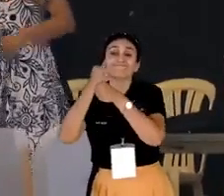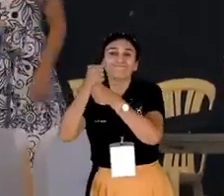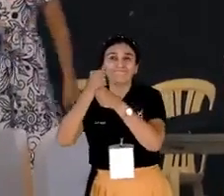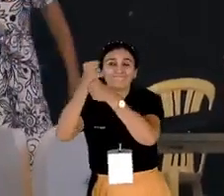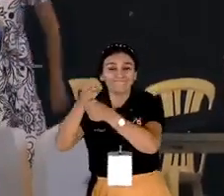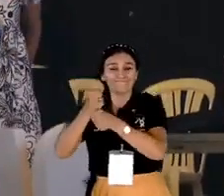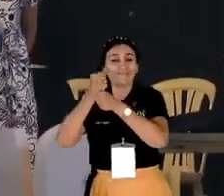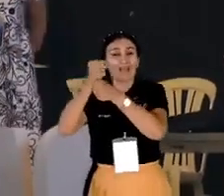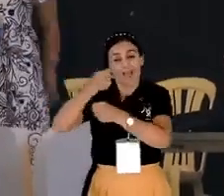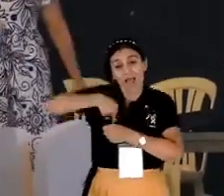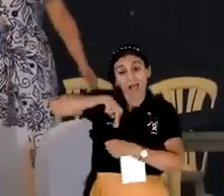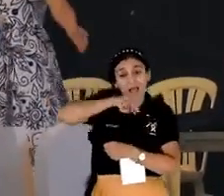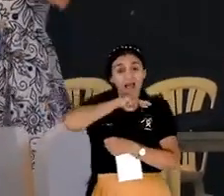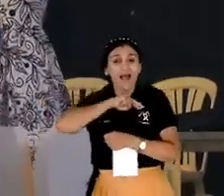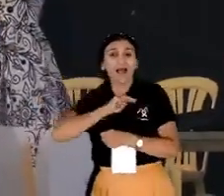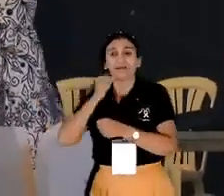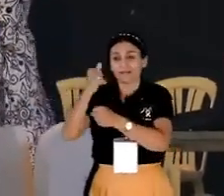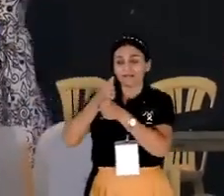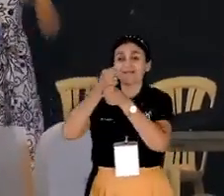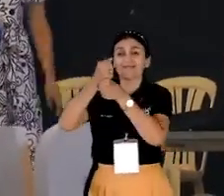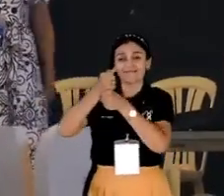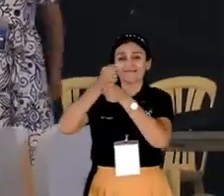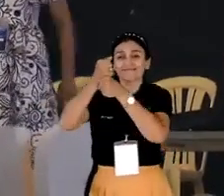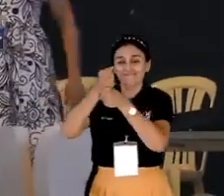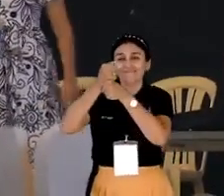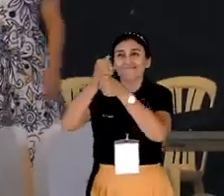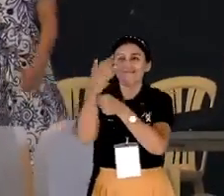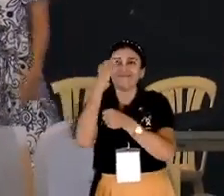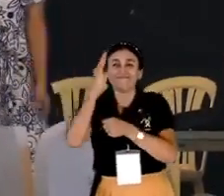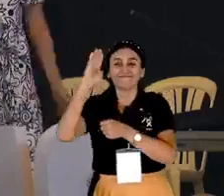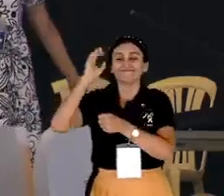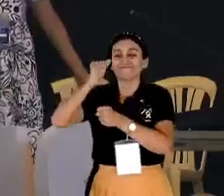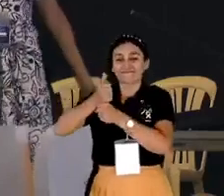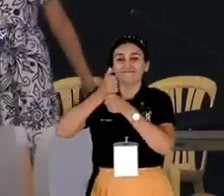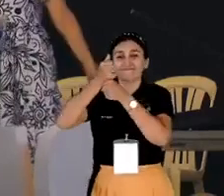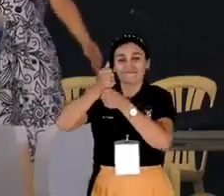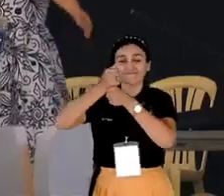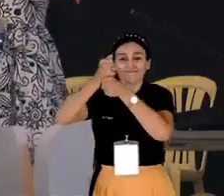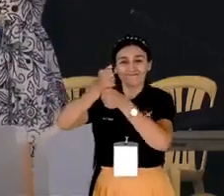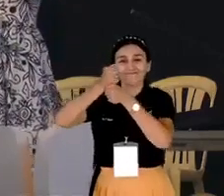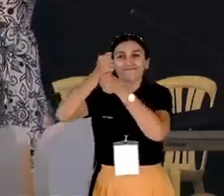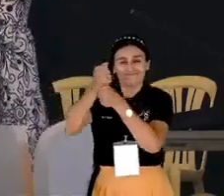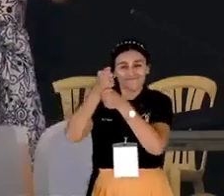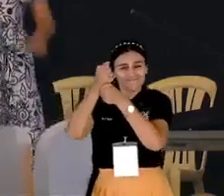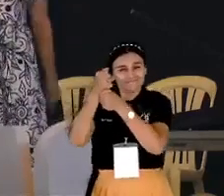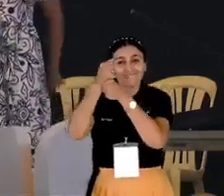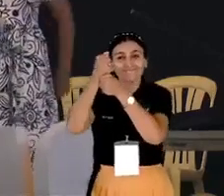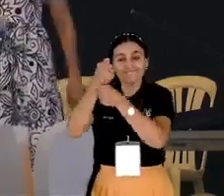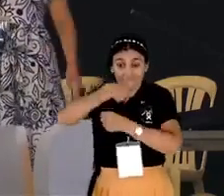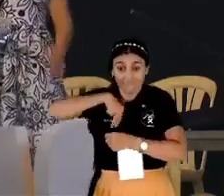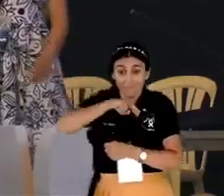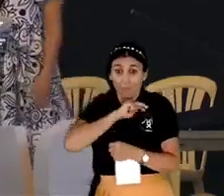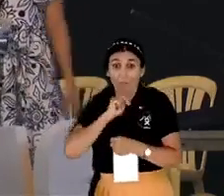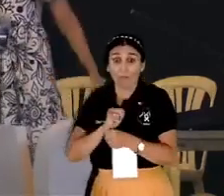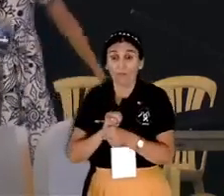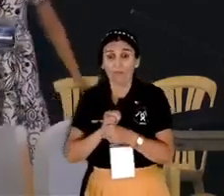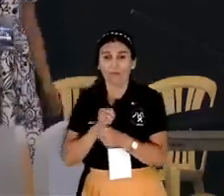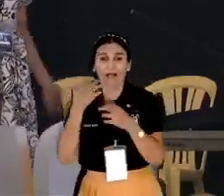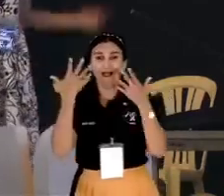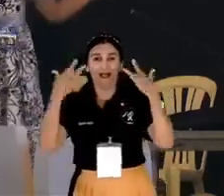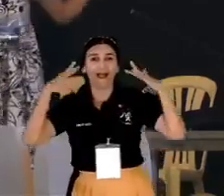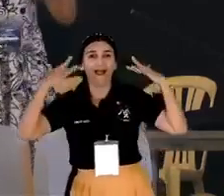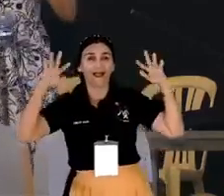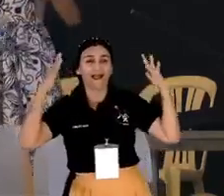Poderoso es nuestro Dios. Poderoso es nuestro Dios, poderoso es nuestro Dios, poderoso es nuestro Dios. Estamos de fiesta